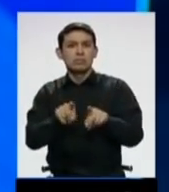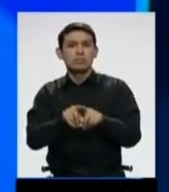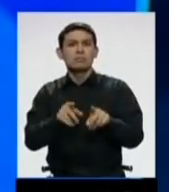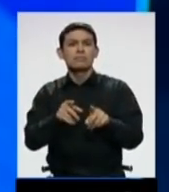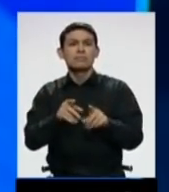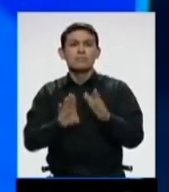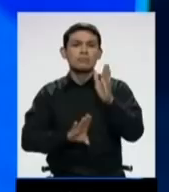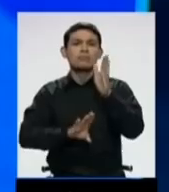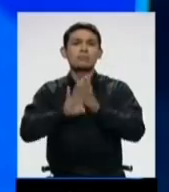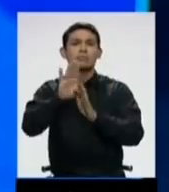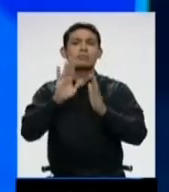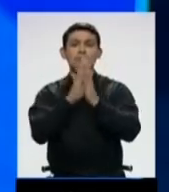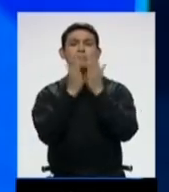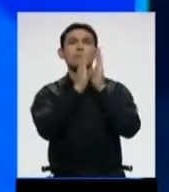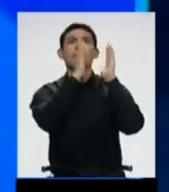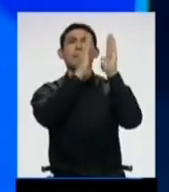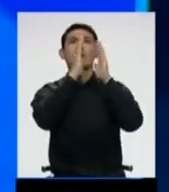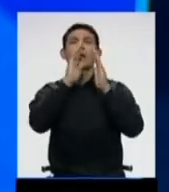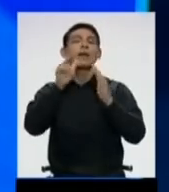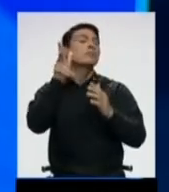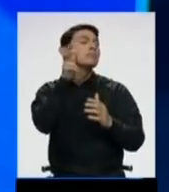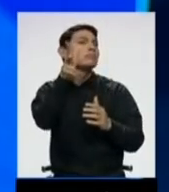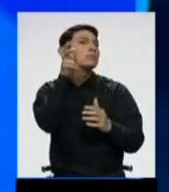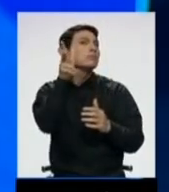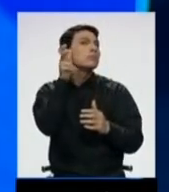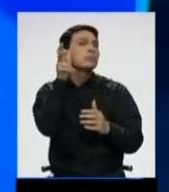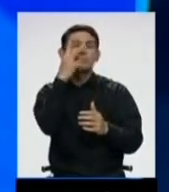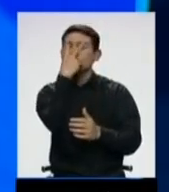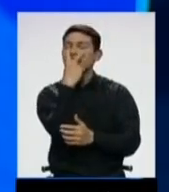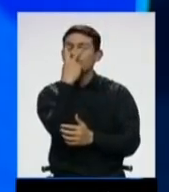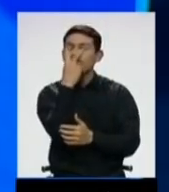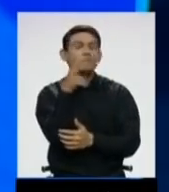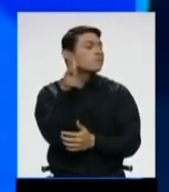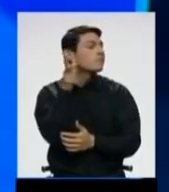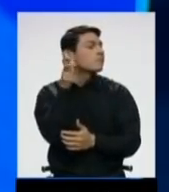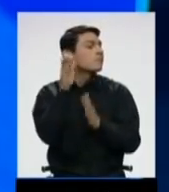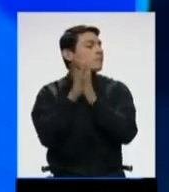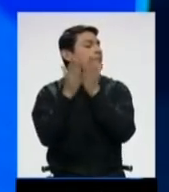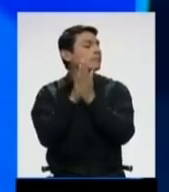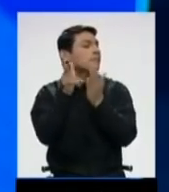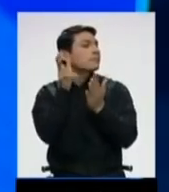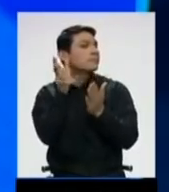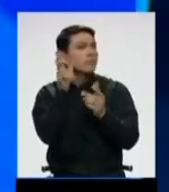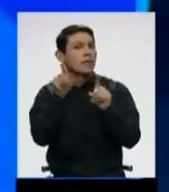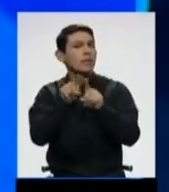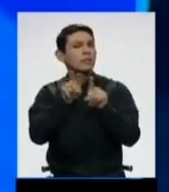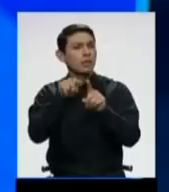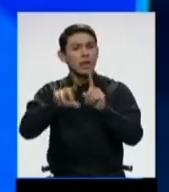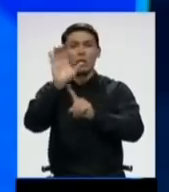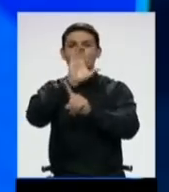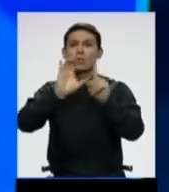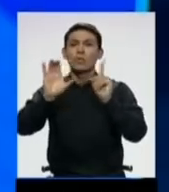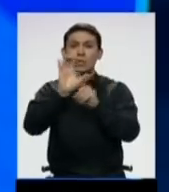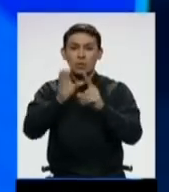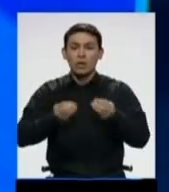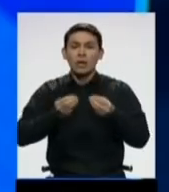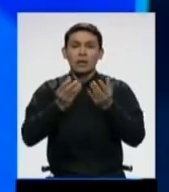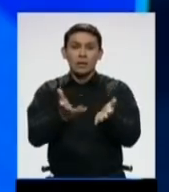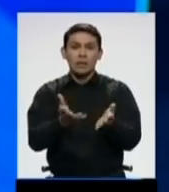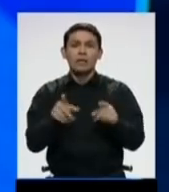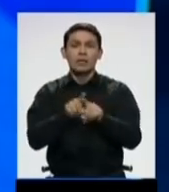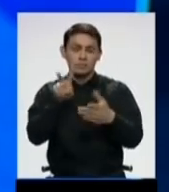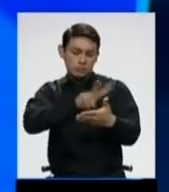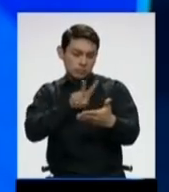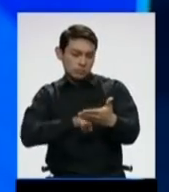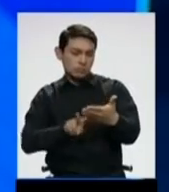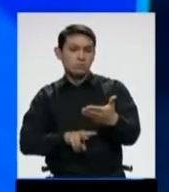desarrollo de audiolibros para la gente que no puede leer por temas de visibilidad. Es importante que a ellos también llegue la cultura, a ellos también lleguen las novelas y las